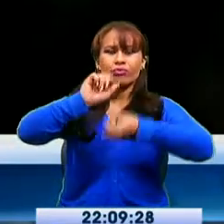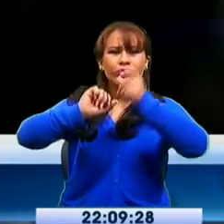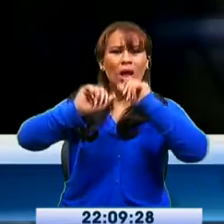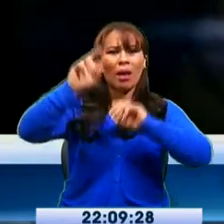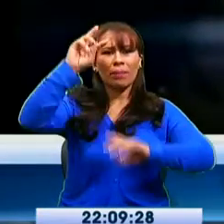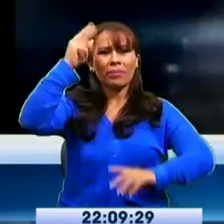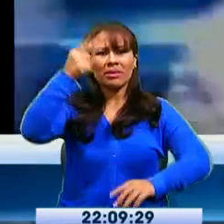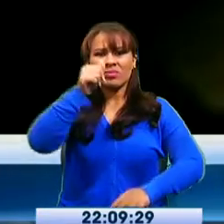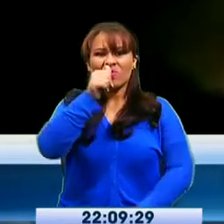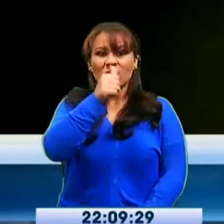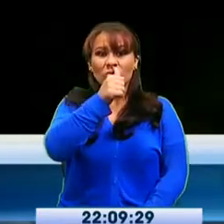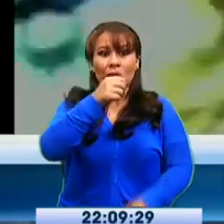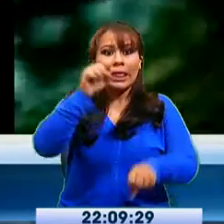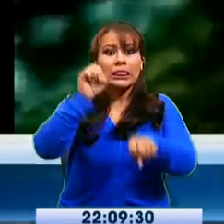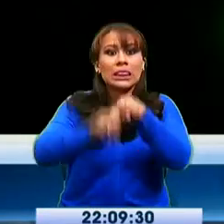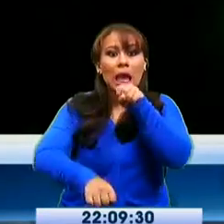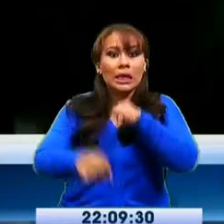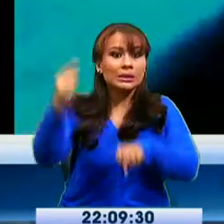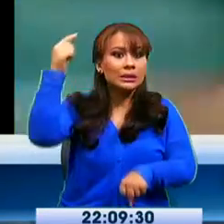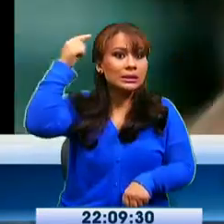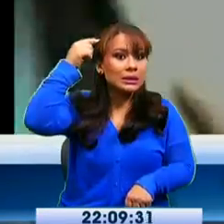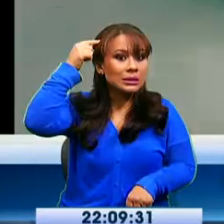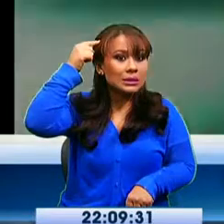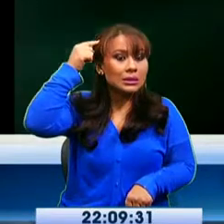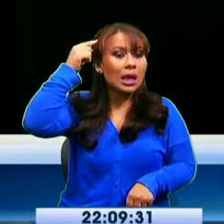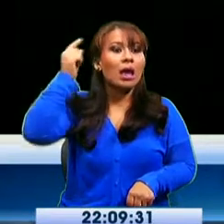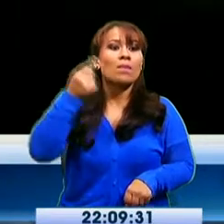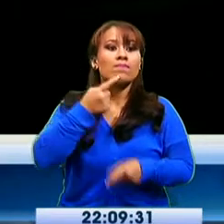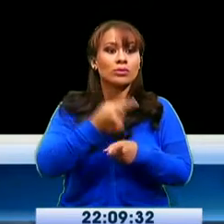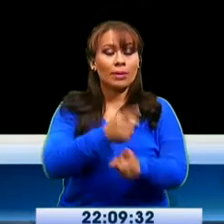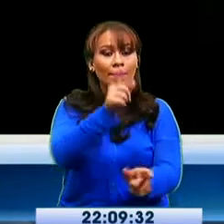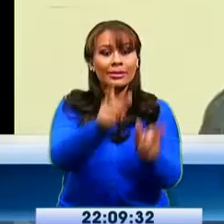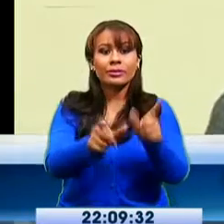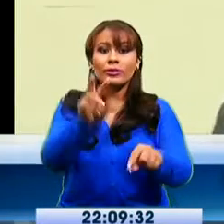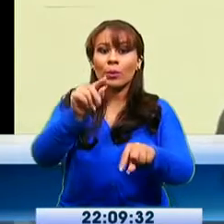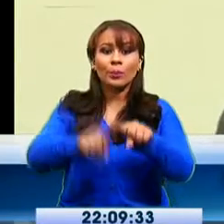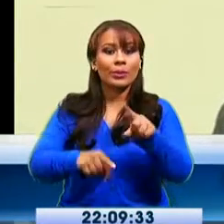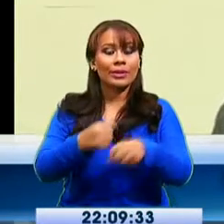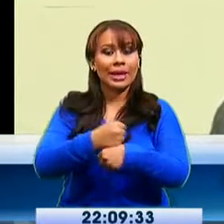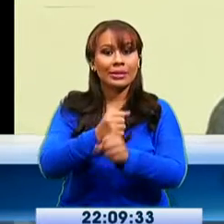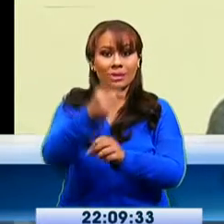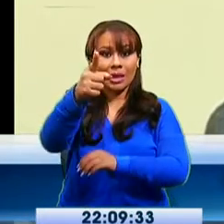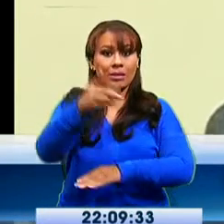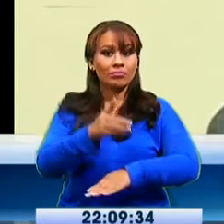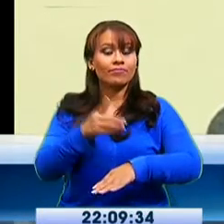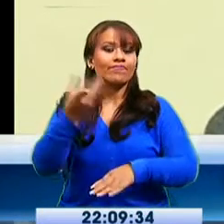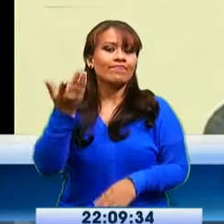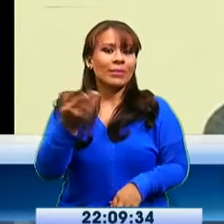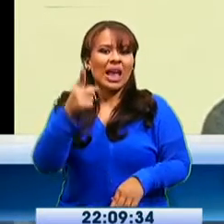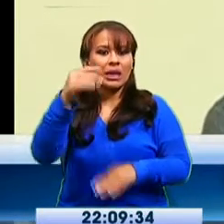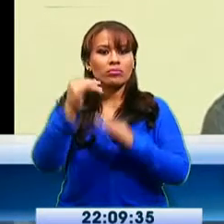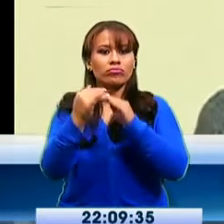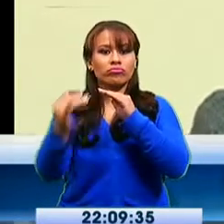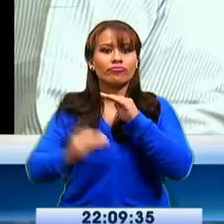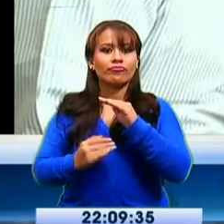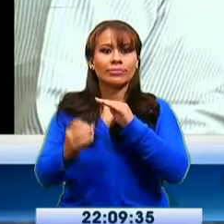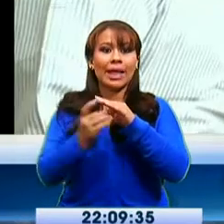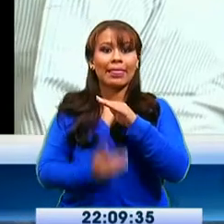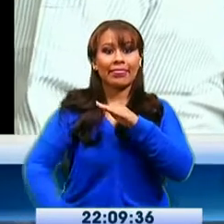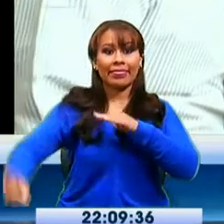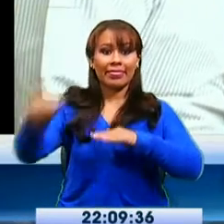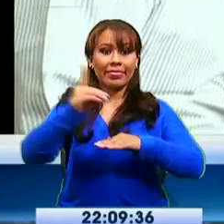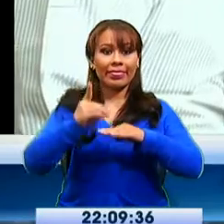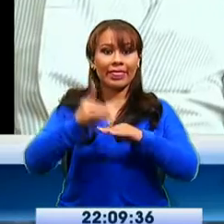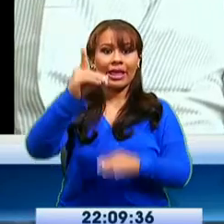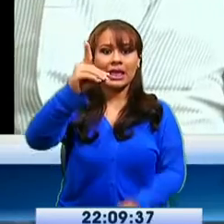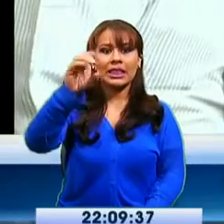en el sistema nervioso y altera algunas capacidades de las personas. La subdecana de la Facultad de Ciencias Químicas, Beatriz Vargas, explicó que es una